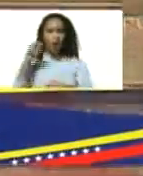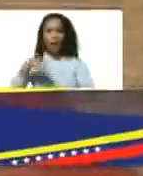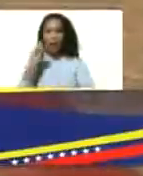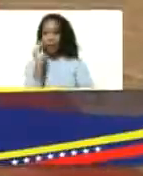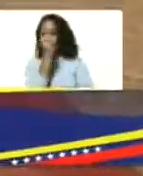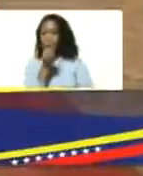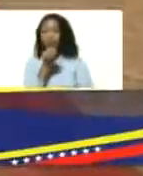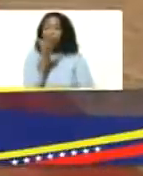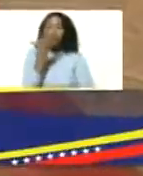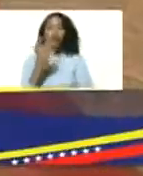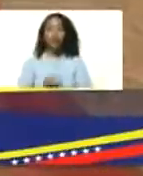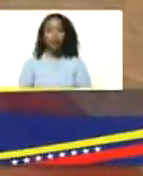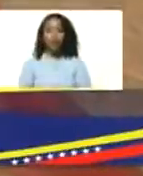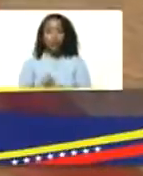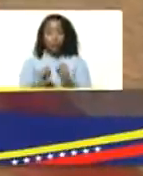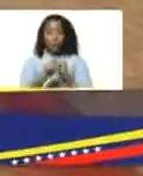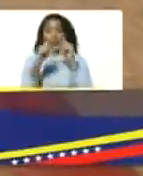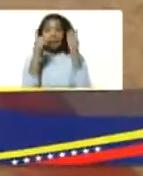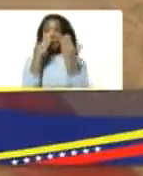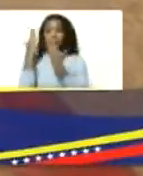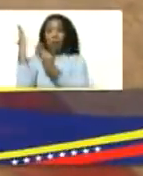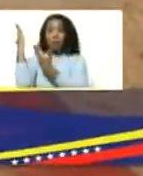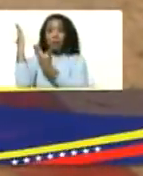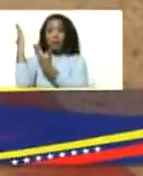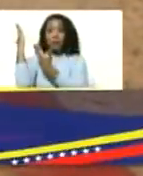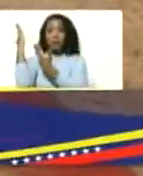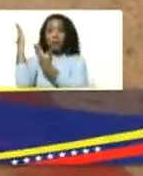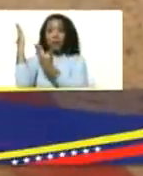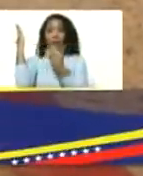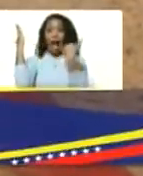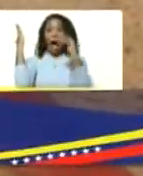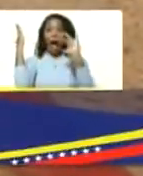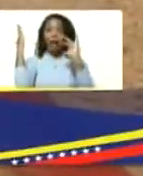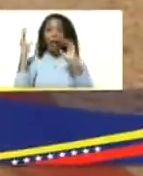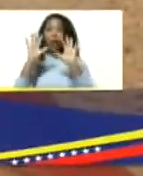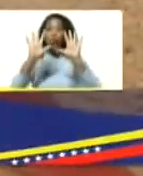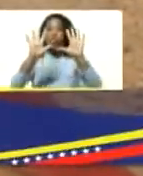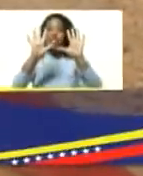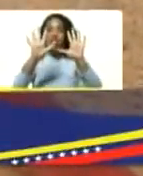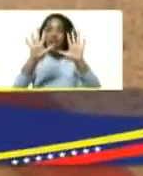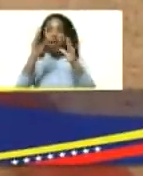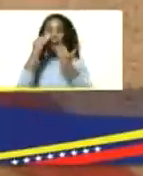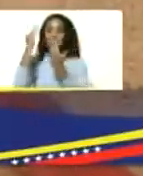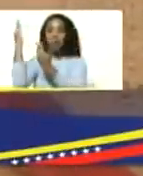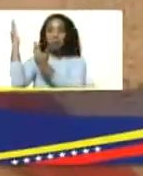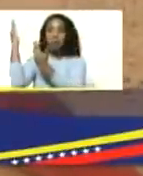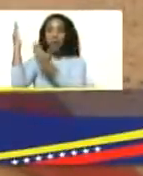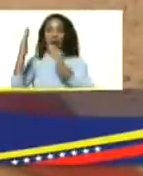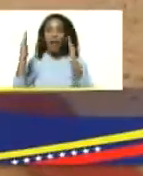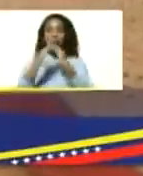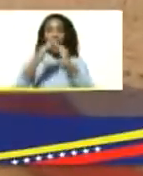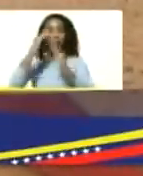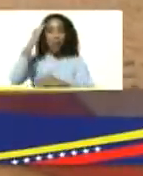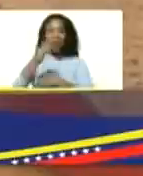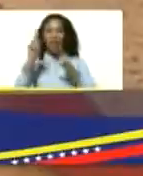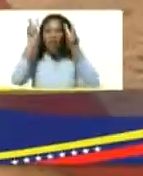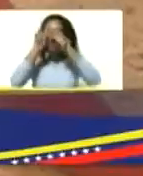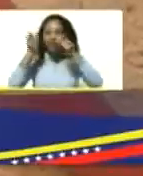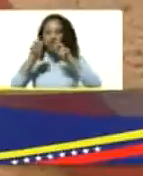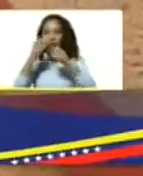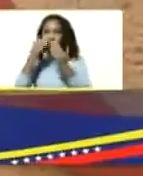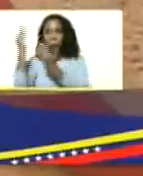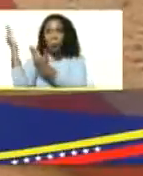mira impresionante hay como 10 cigarrones todos se vinieron por favor la casa militar investigue esto